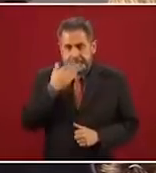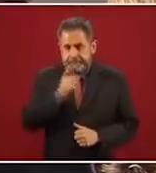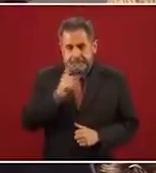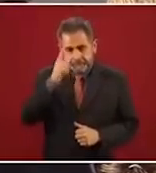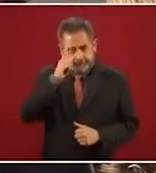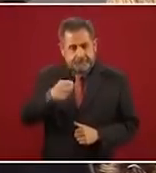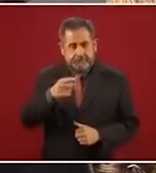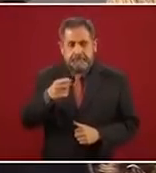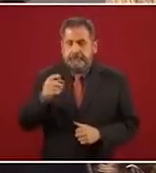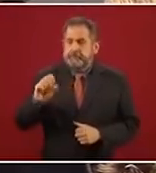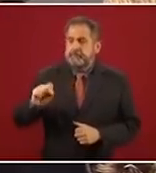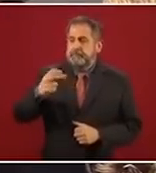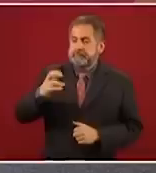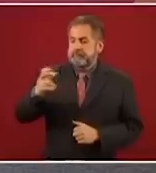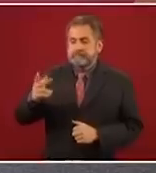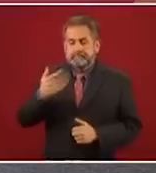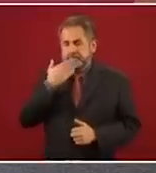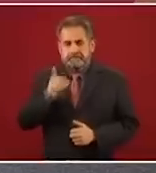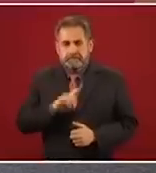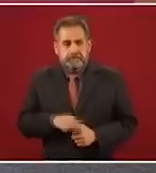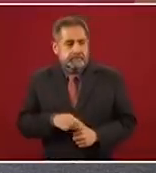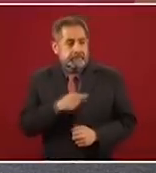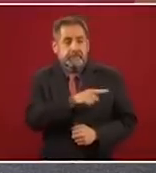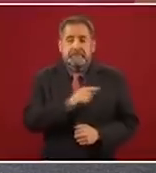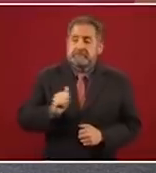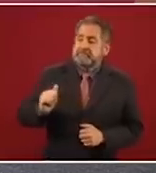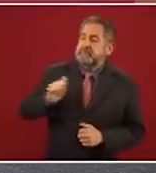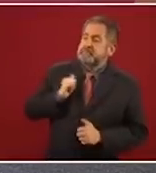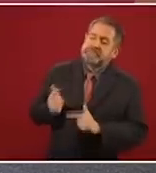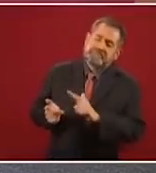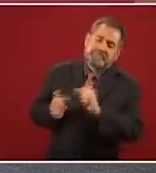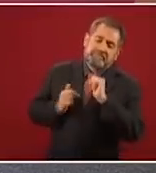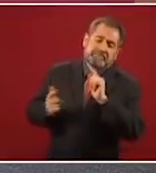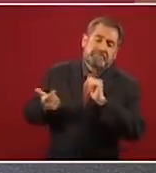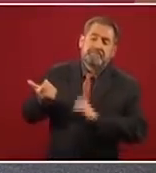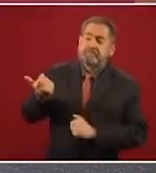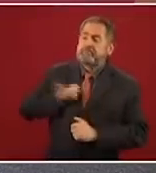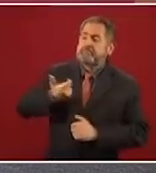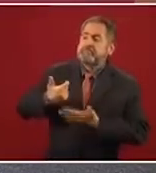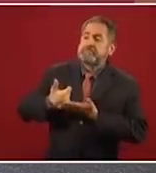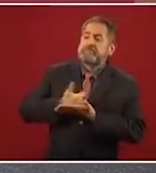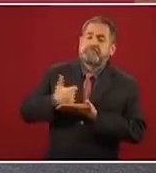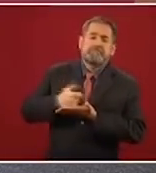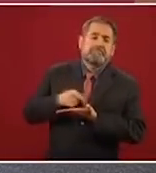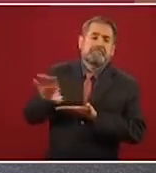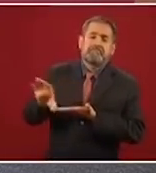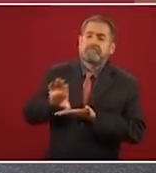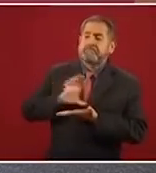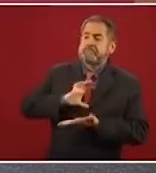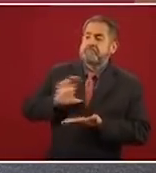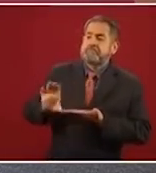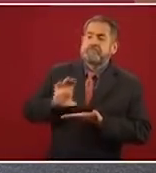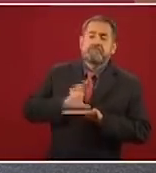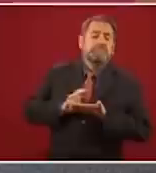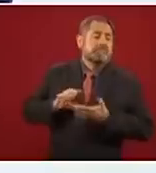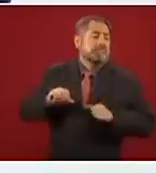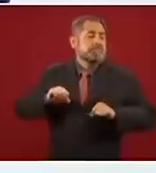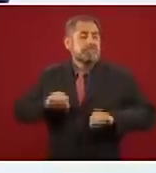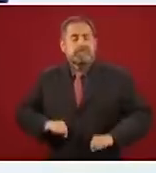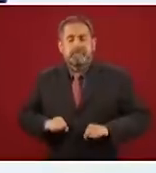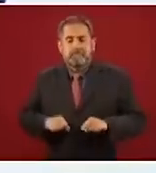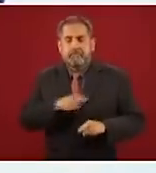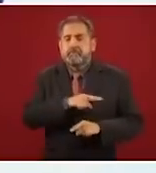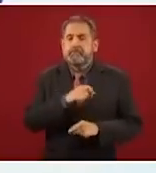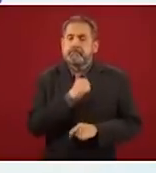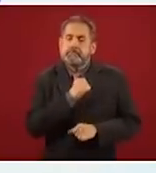la hacienda pública, muy buenos y jugosos negocios para los constructores empresarios con